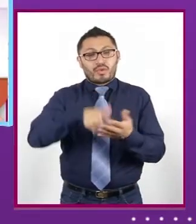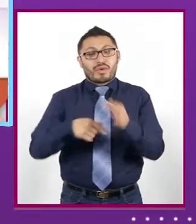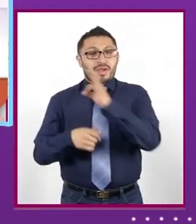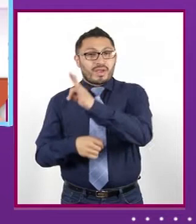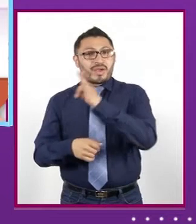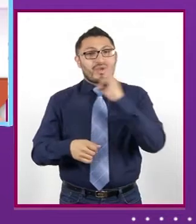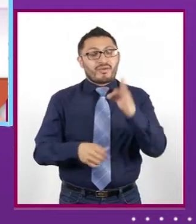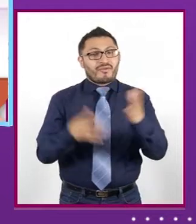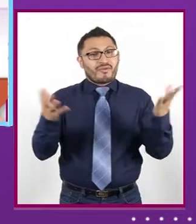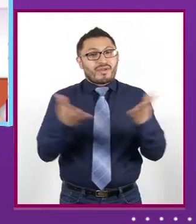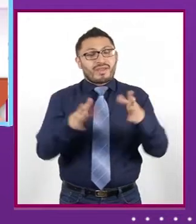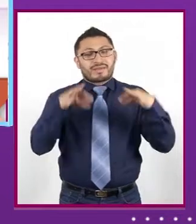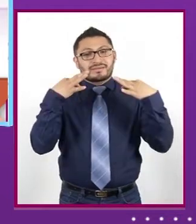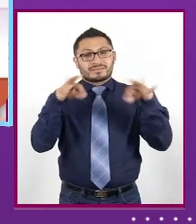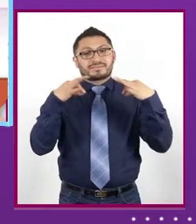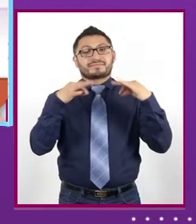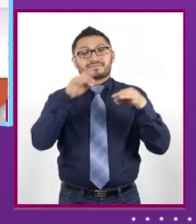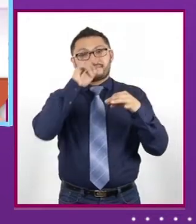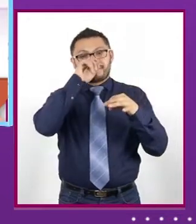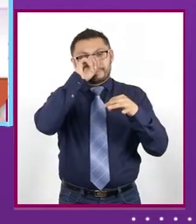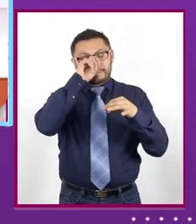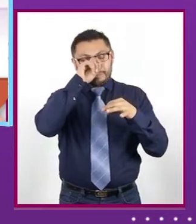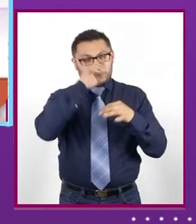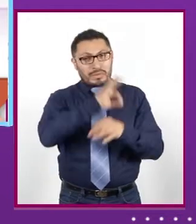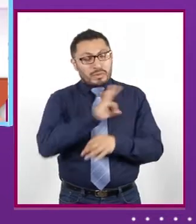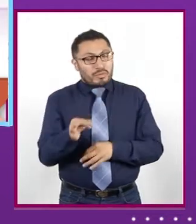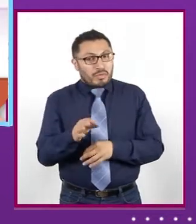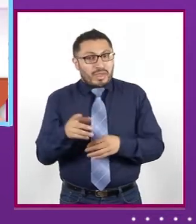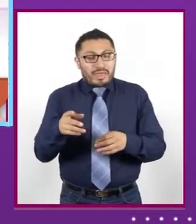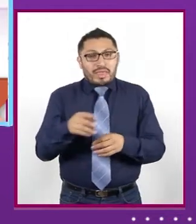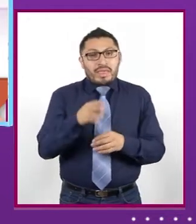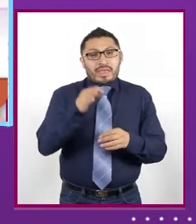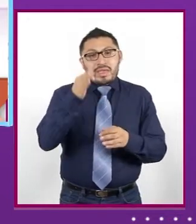fecha en que se elabora el documento. Puede incluir vigencia.